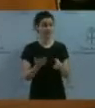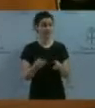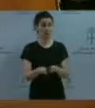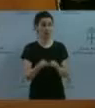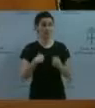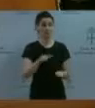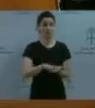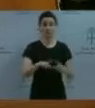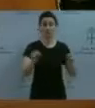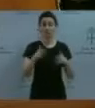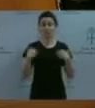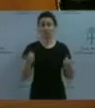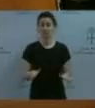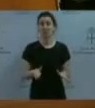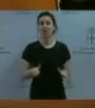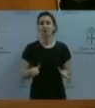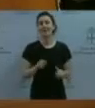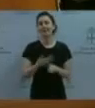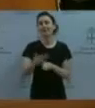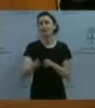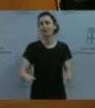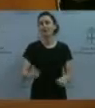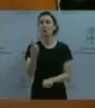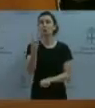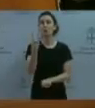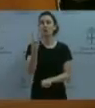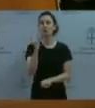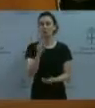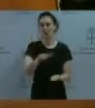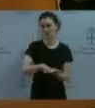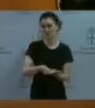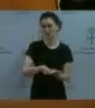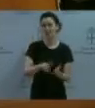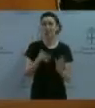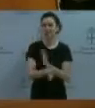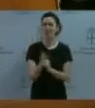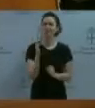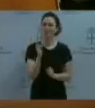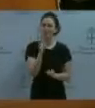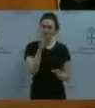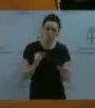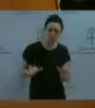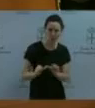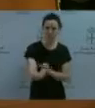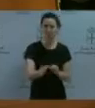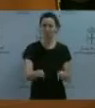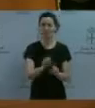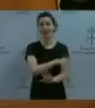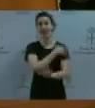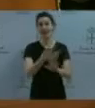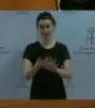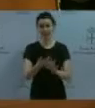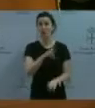más que en una de ellas. Es una buena noticia que a partir de ahora, y como se hizo hasta esta legislatura, además de las diputadas y